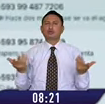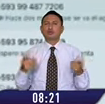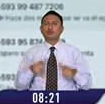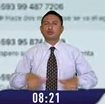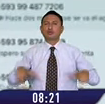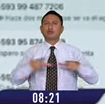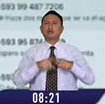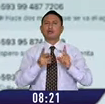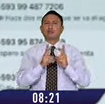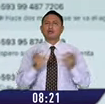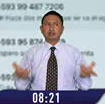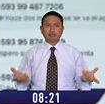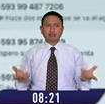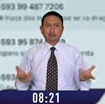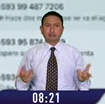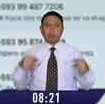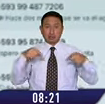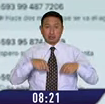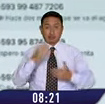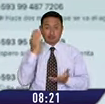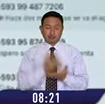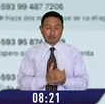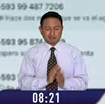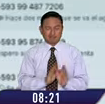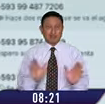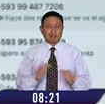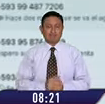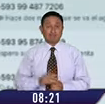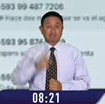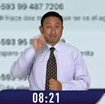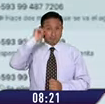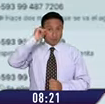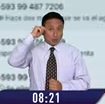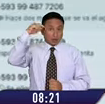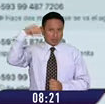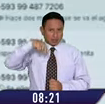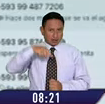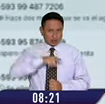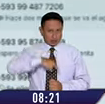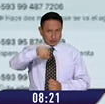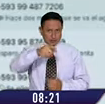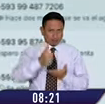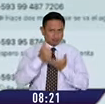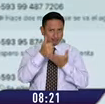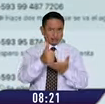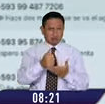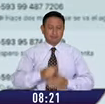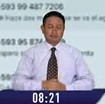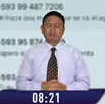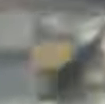donde, vecinos queridos. Hasta aquí vamos con estos dolores de cabeza. Recuerden que estamos para trabajar por ustedes.